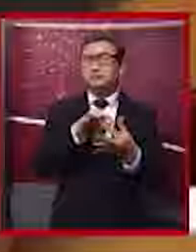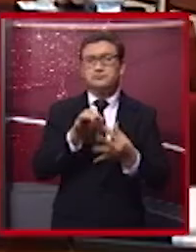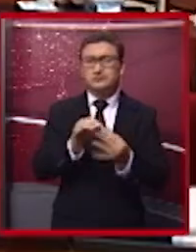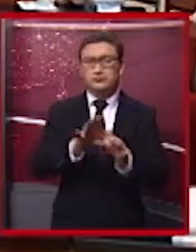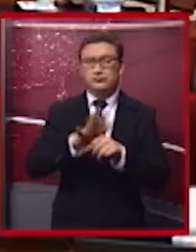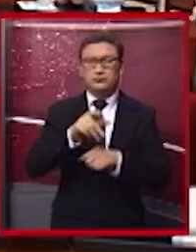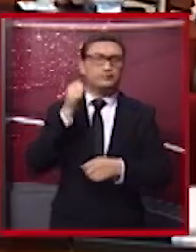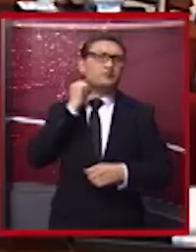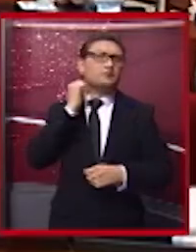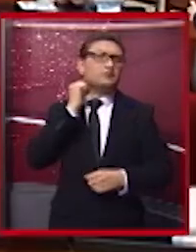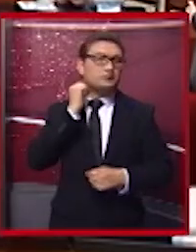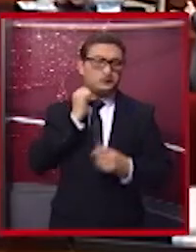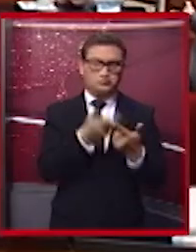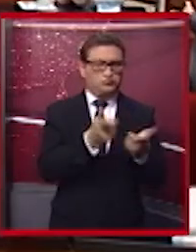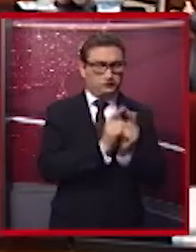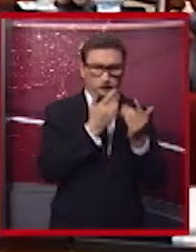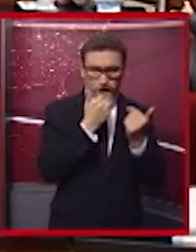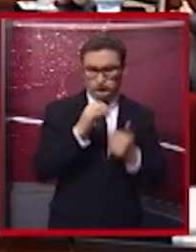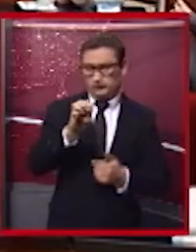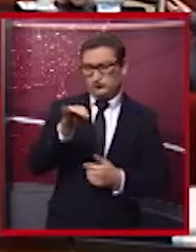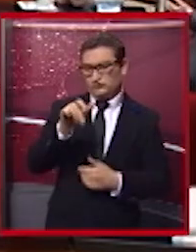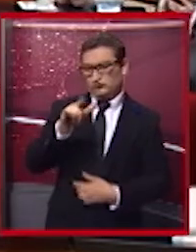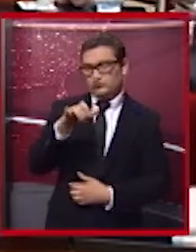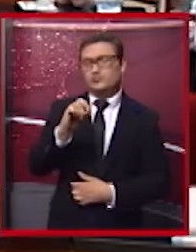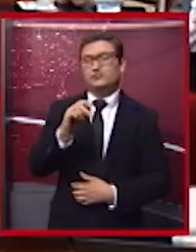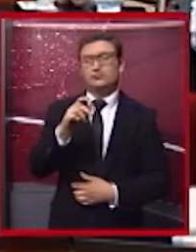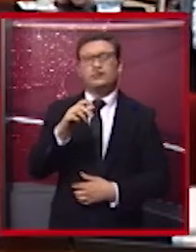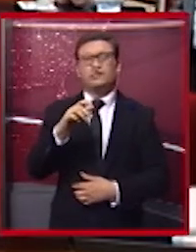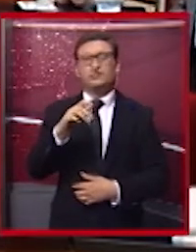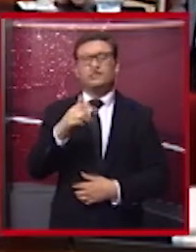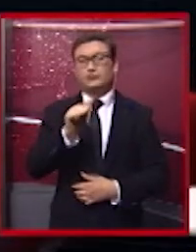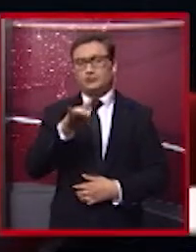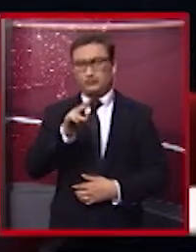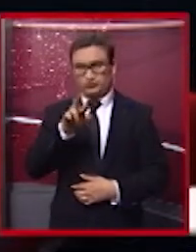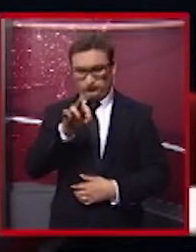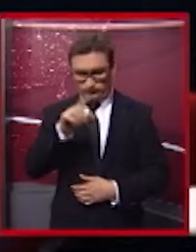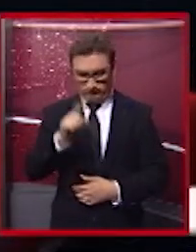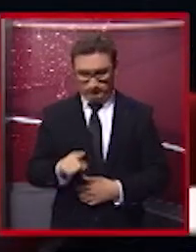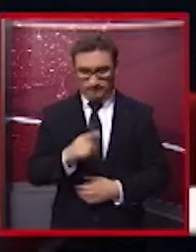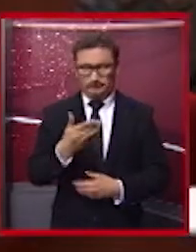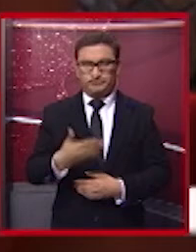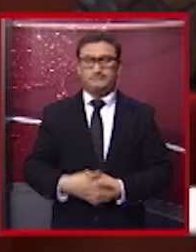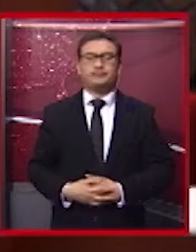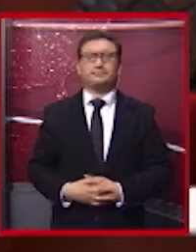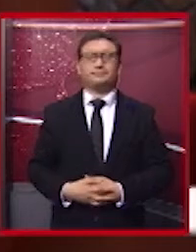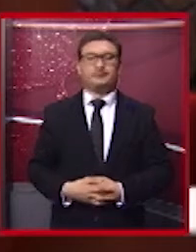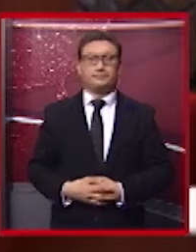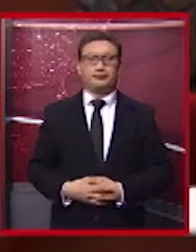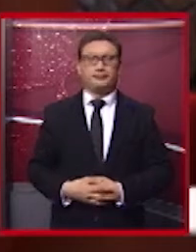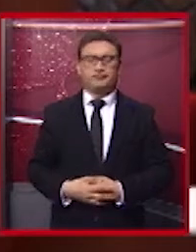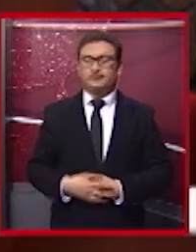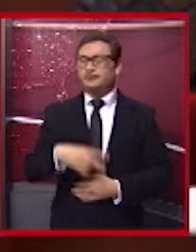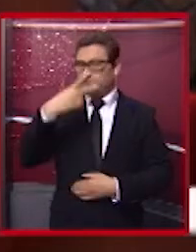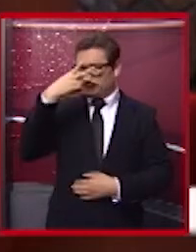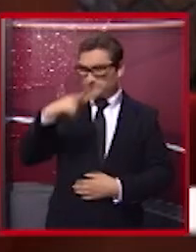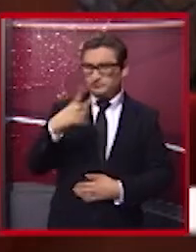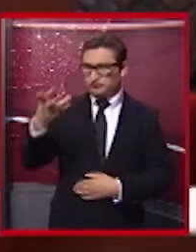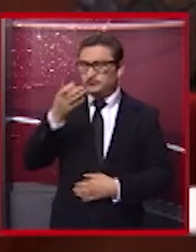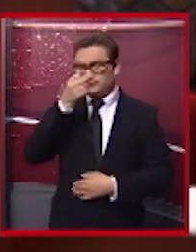el senador sin grupo parlamentario Emilio Álvarez y Casa en su intervención. México, señor